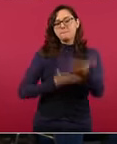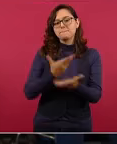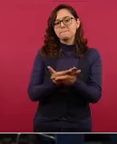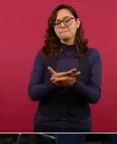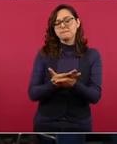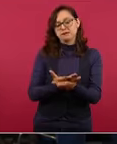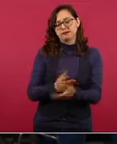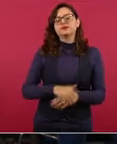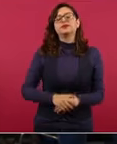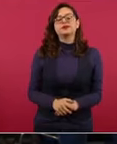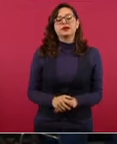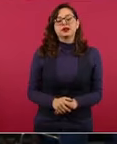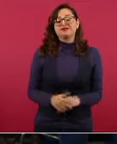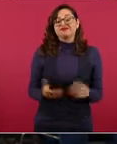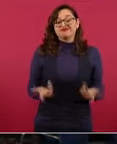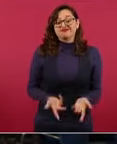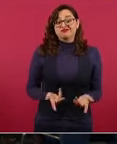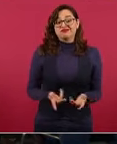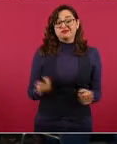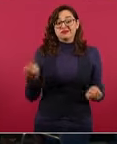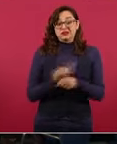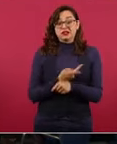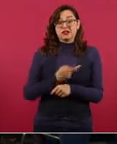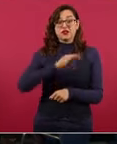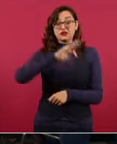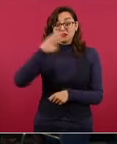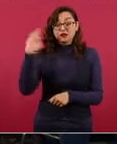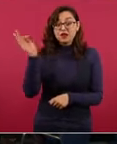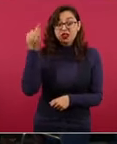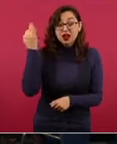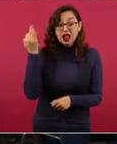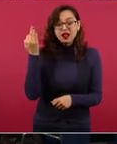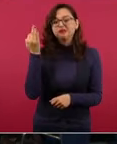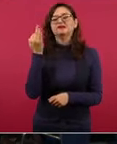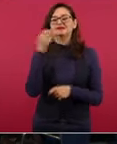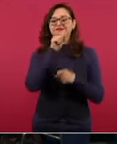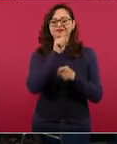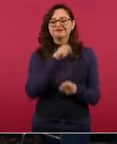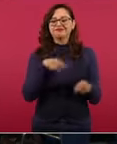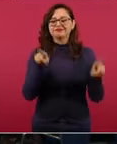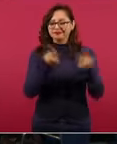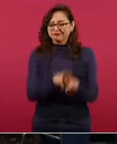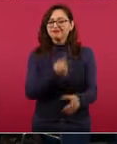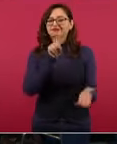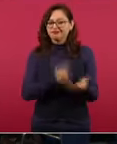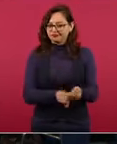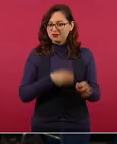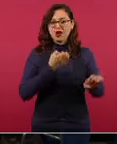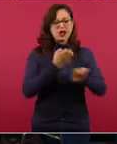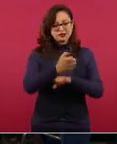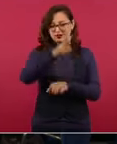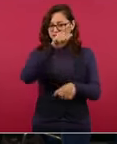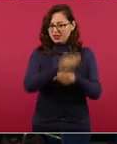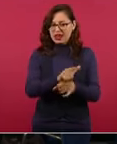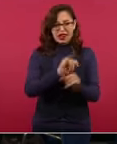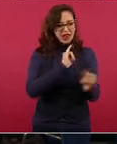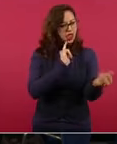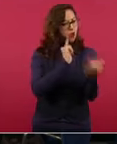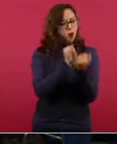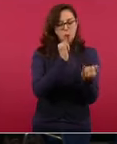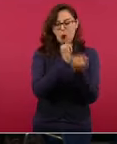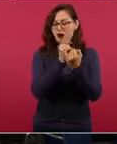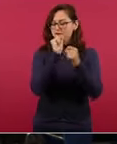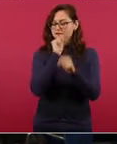el señor presidente ocurrió no solamente a nivel federal hay casos a nivel estatal hay un caso